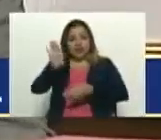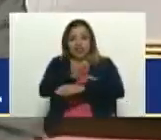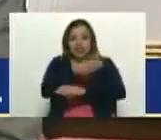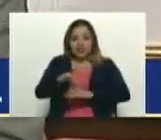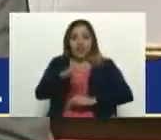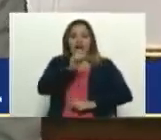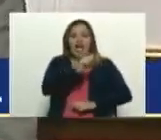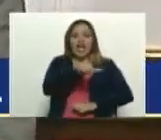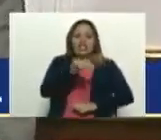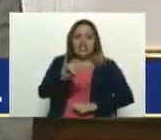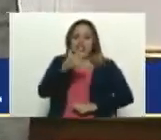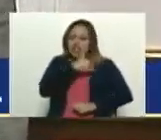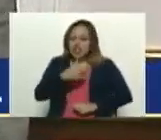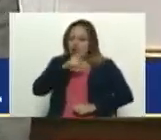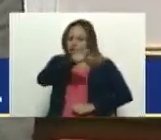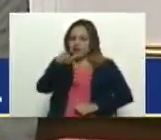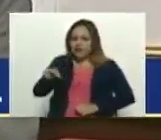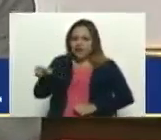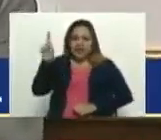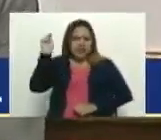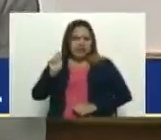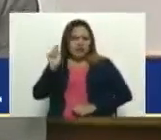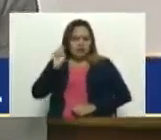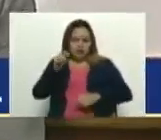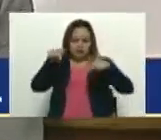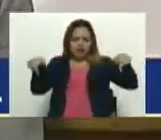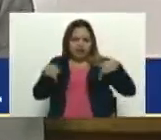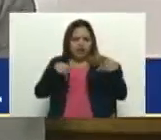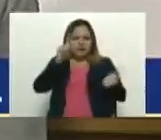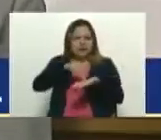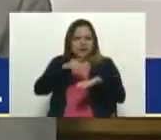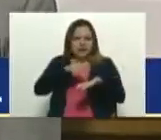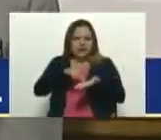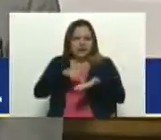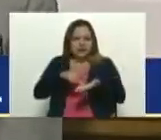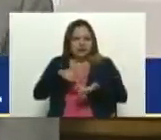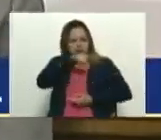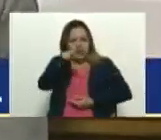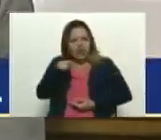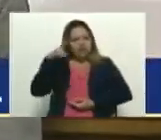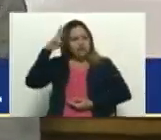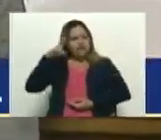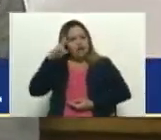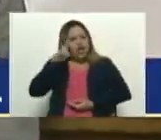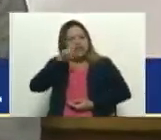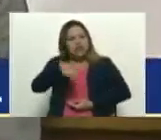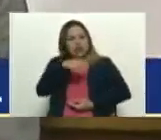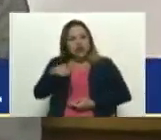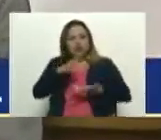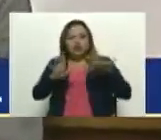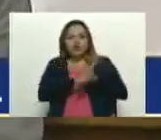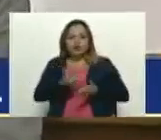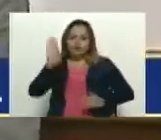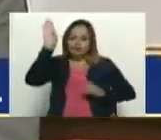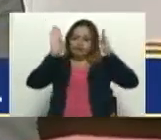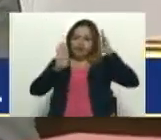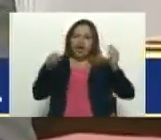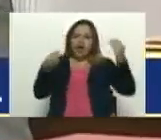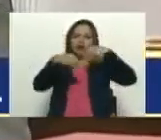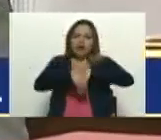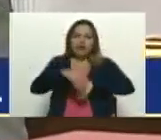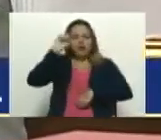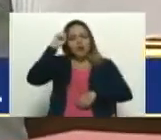a consideración de las honorables diputadas y los honorables diputados el acuerdo en ocasión de conmemorar el 16